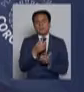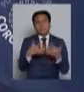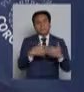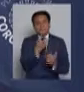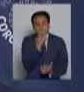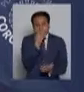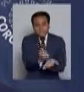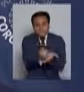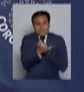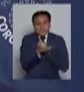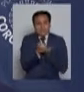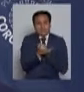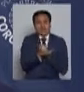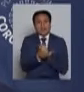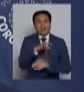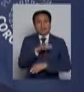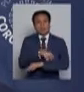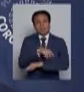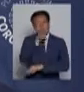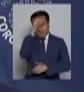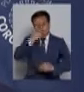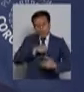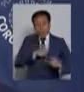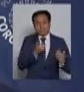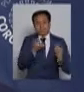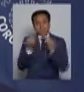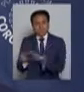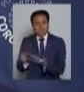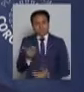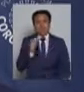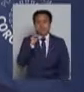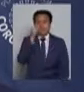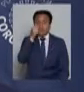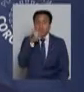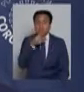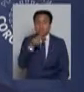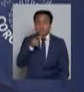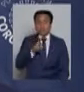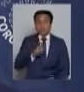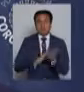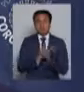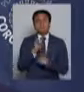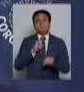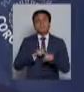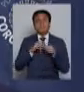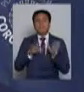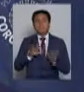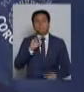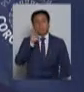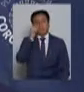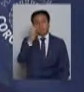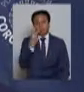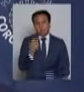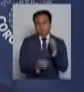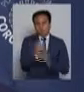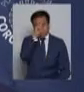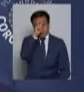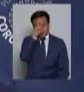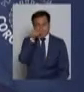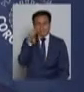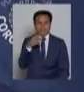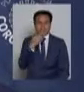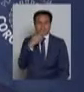de la Araucanía, y insisto, el día de mañana ya empiezan a operar 2 nuevos hospitales en dicha